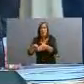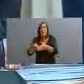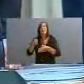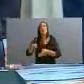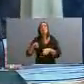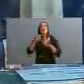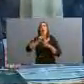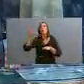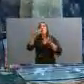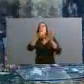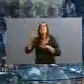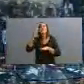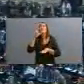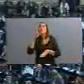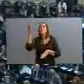814%,